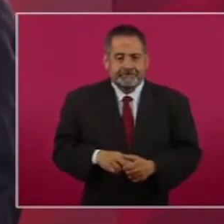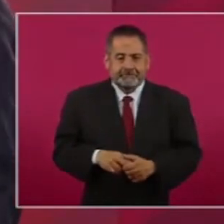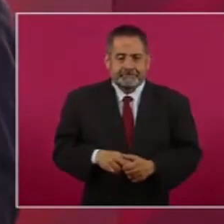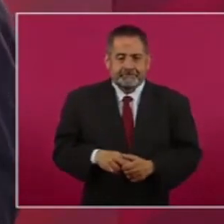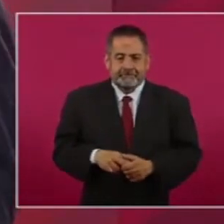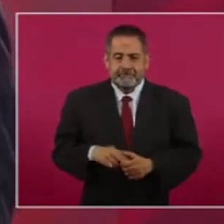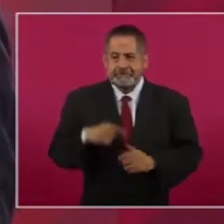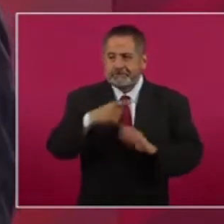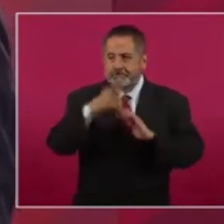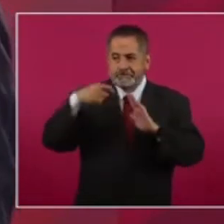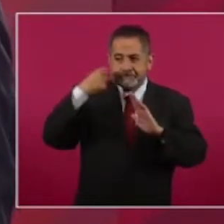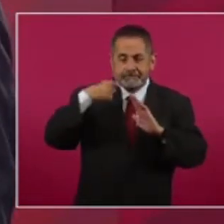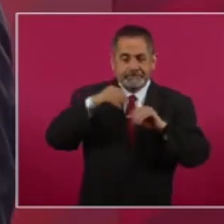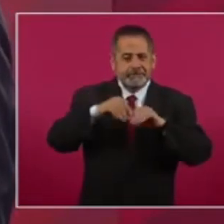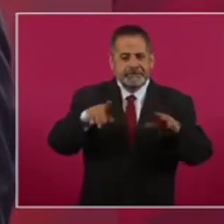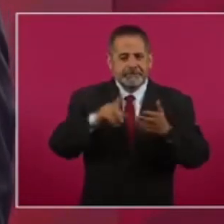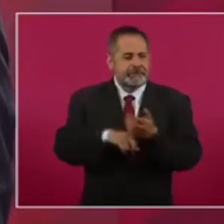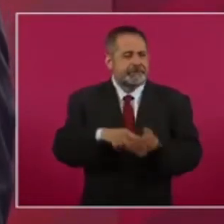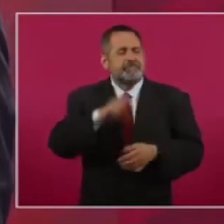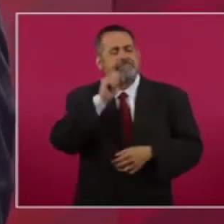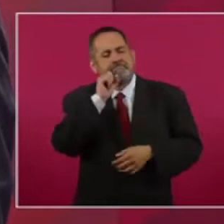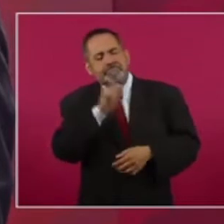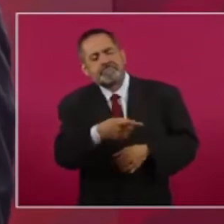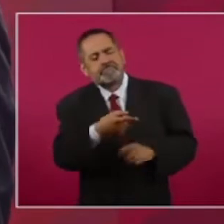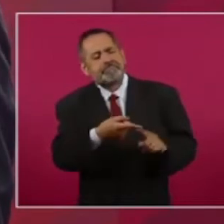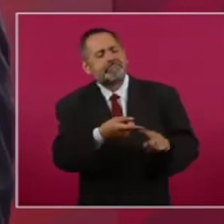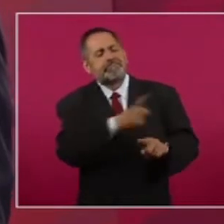un reportaje, un refrito,